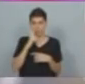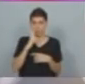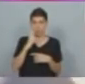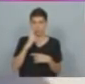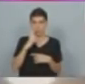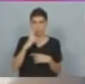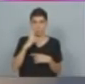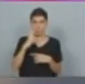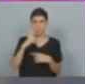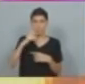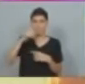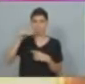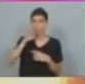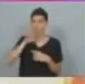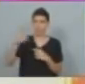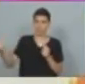Dímelo